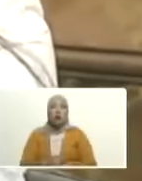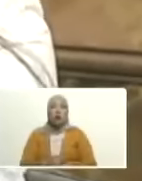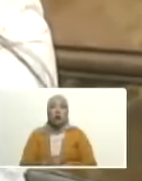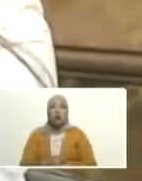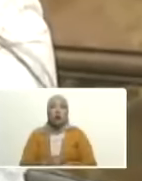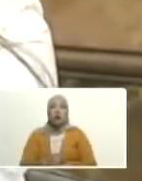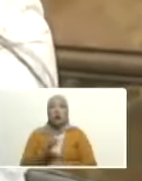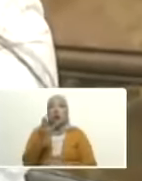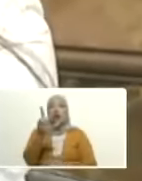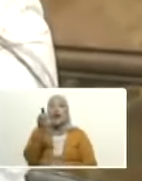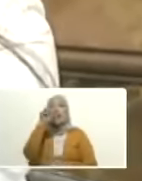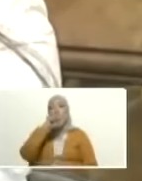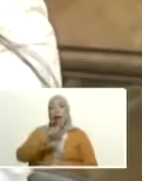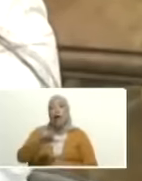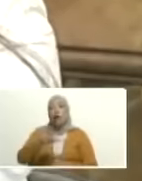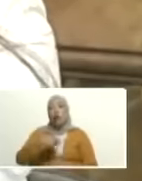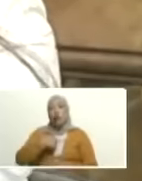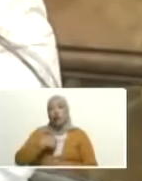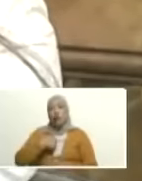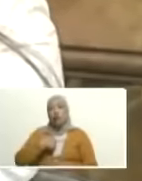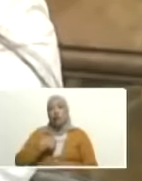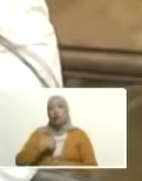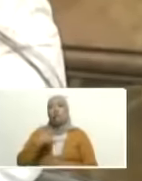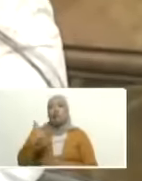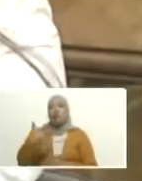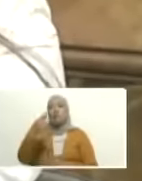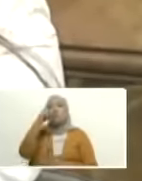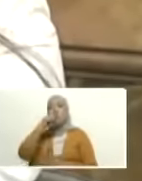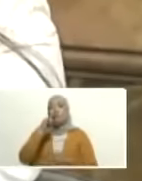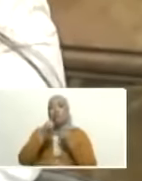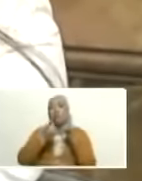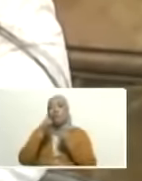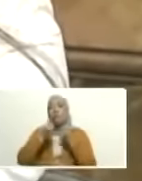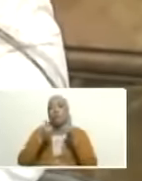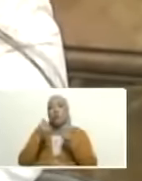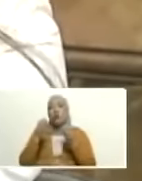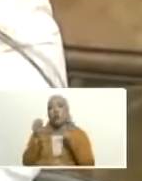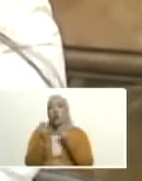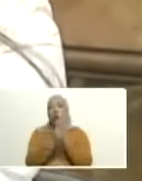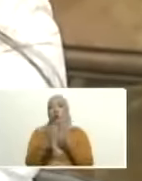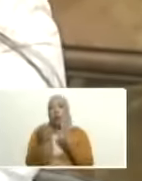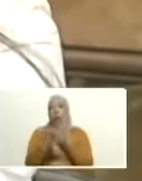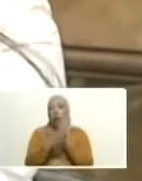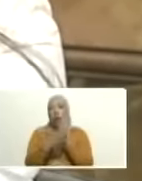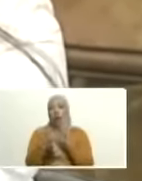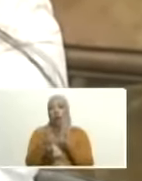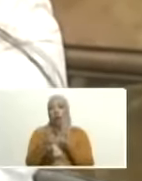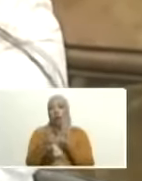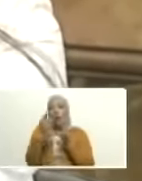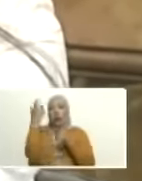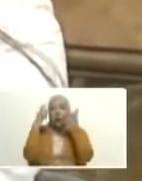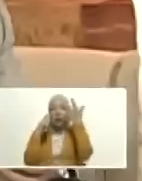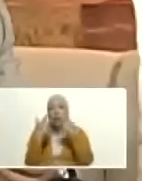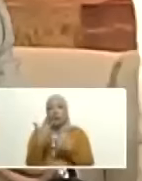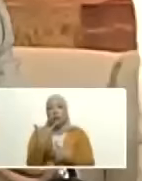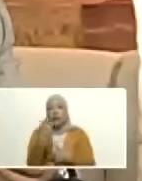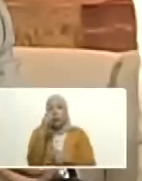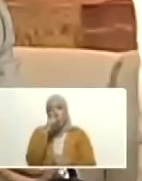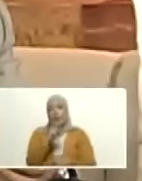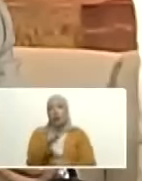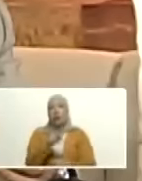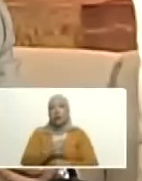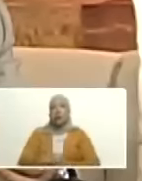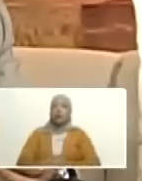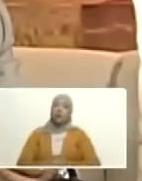Tenía 3 años. Tú tenías 3 años cuando el golpe de Estado. 3 añitos.